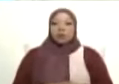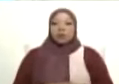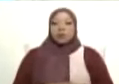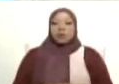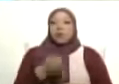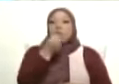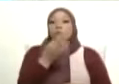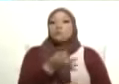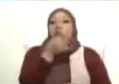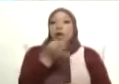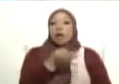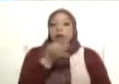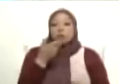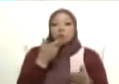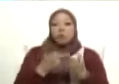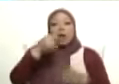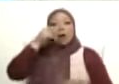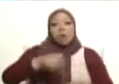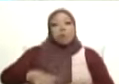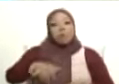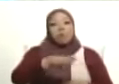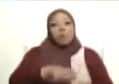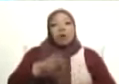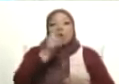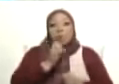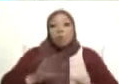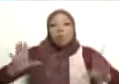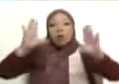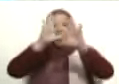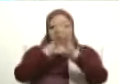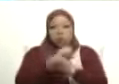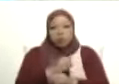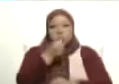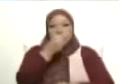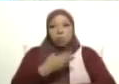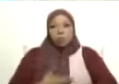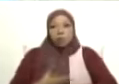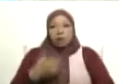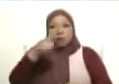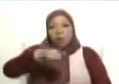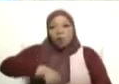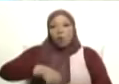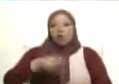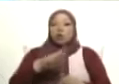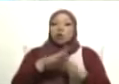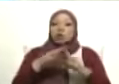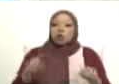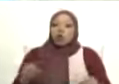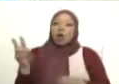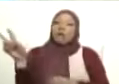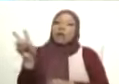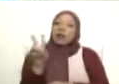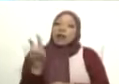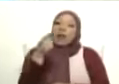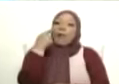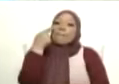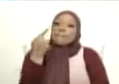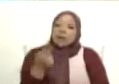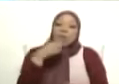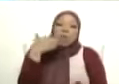jefe, pueblo de Venezuela, muy buenas noches. Bueno, el día de hoy somos todos testigos